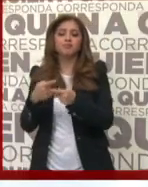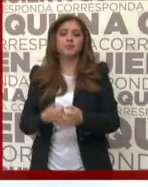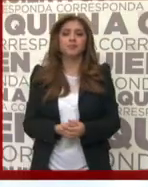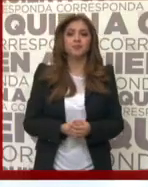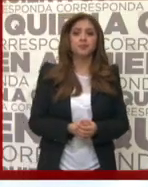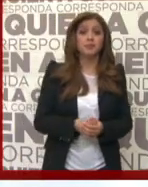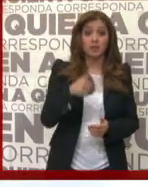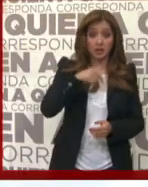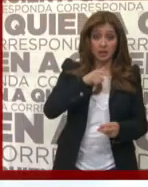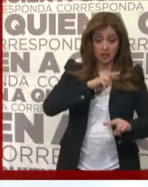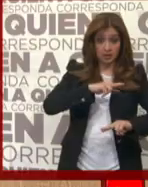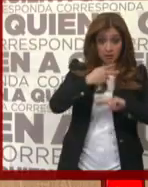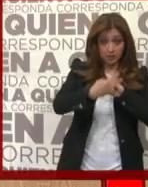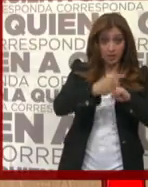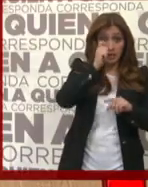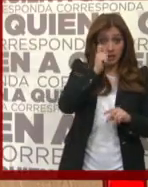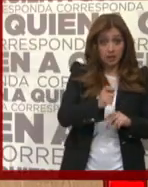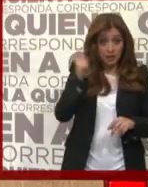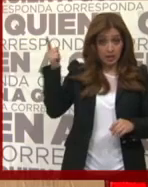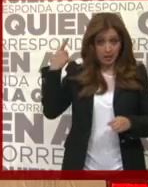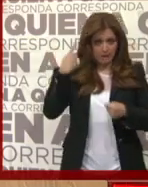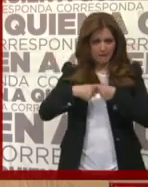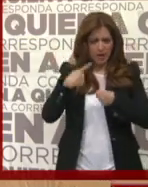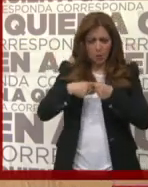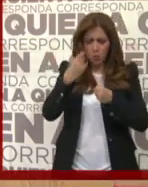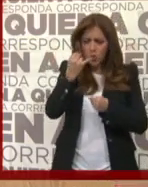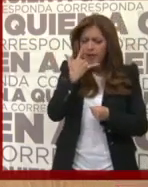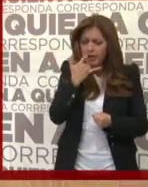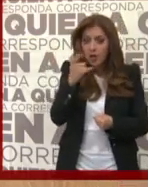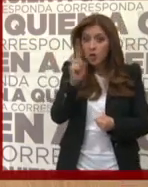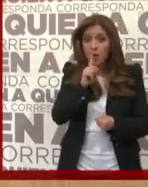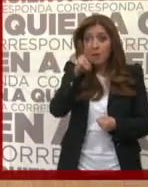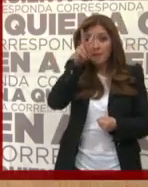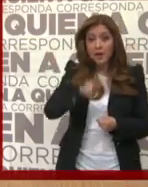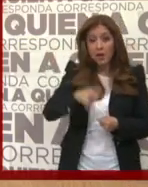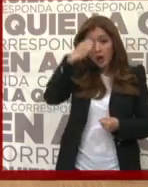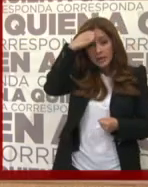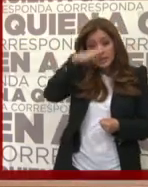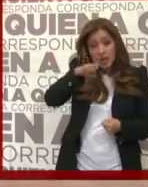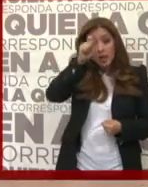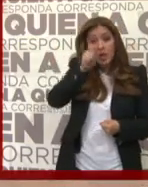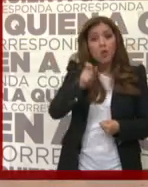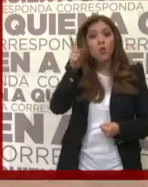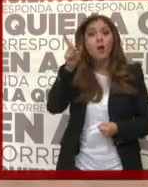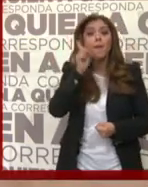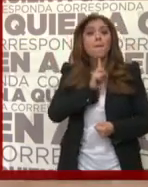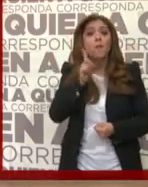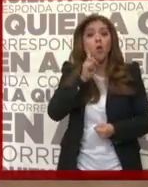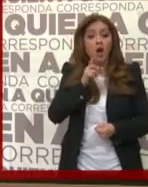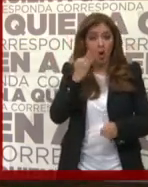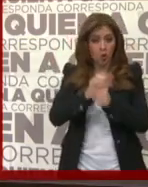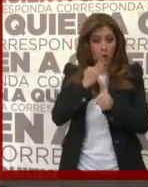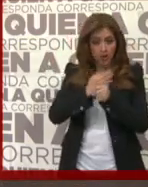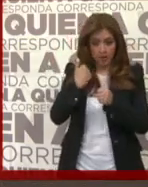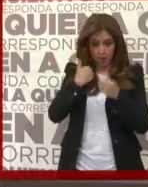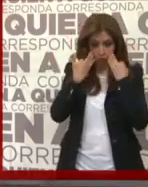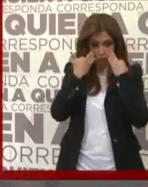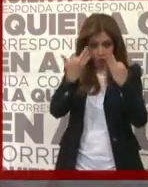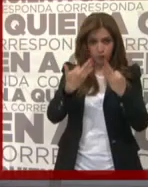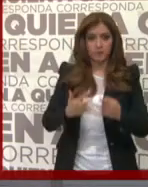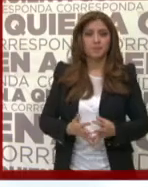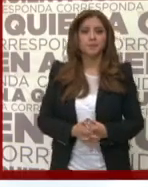un poco a la inversa, Jorge, porque esta es una enfermedad no tan extraña, pero sí es muy extraño que le haya dado a una mujer en las condiciones que te voy a presentar. A